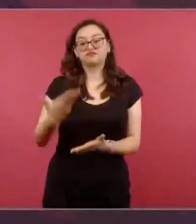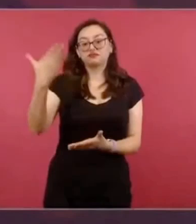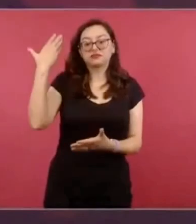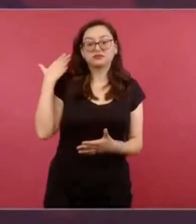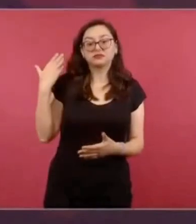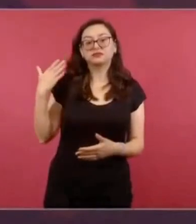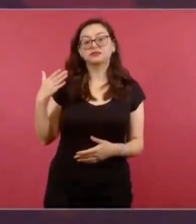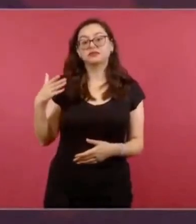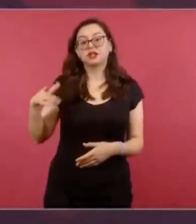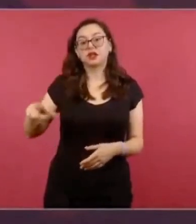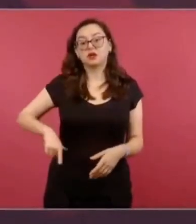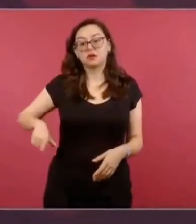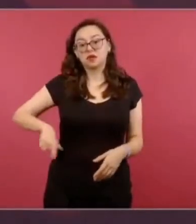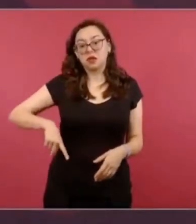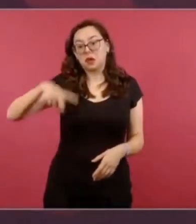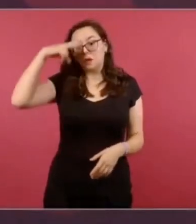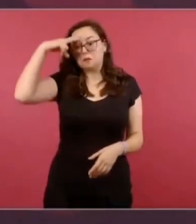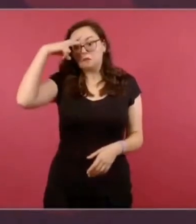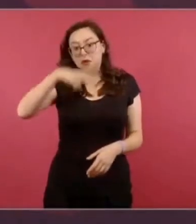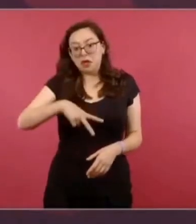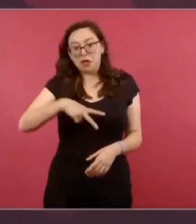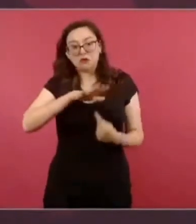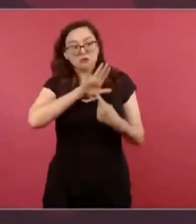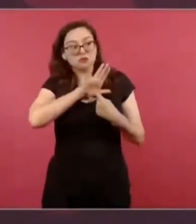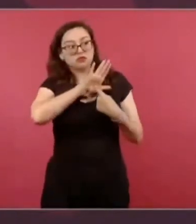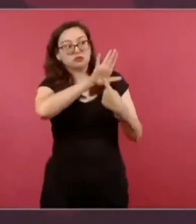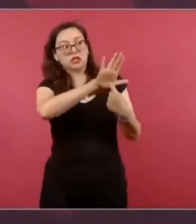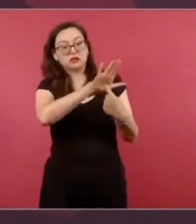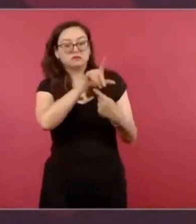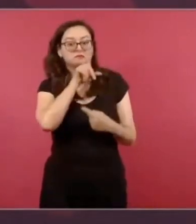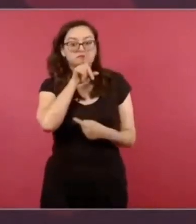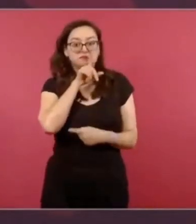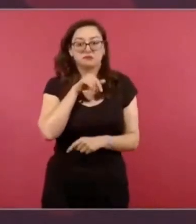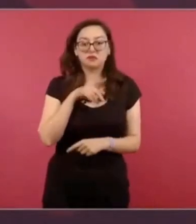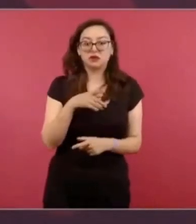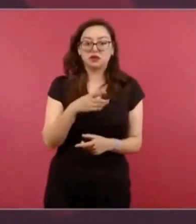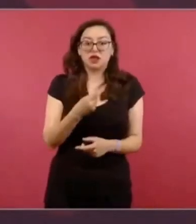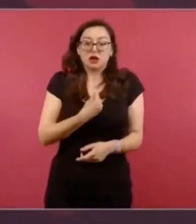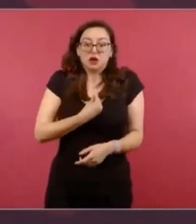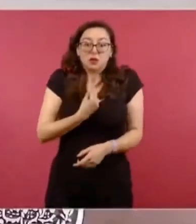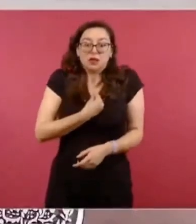callados y además no había mañaneras